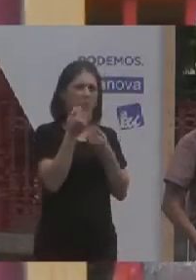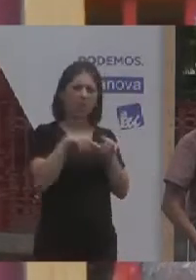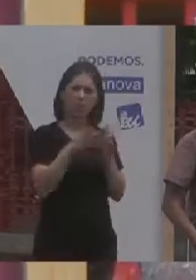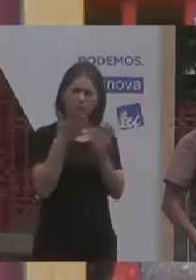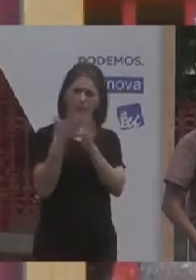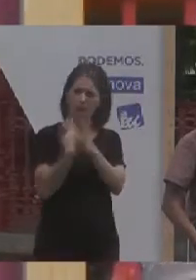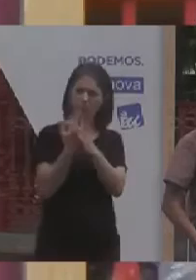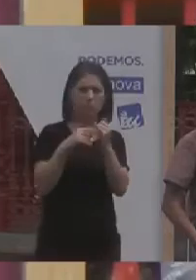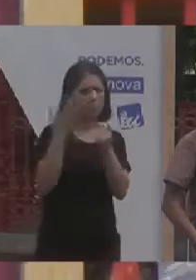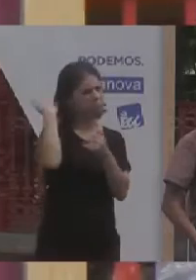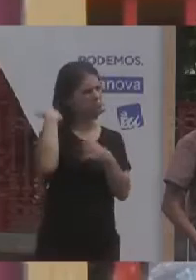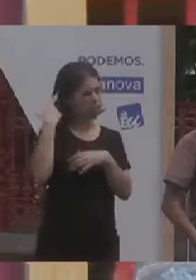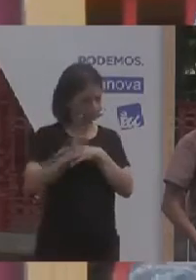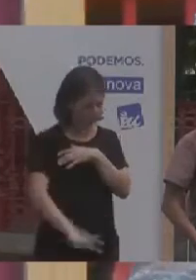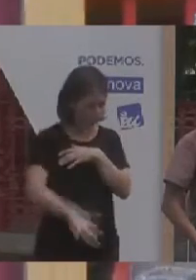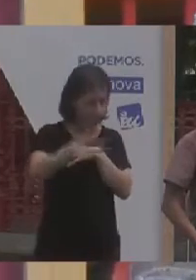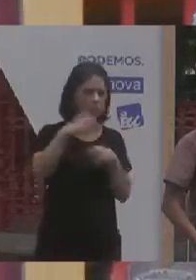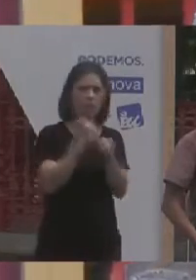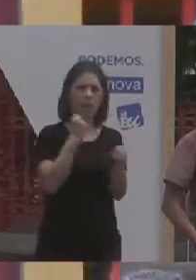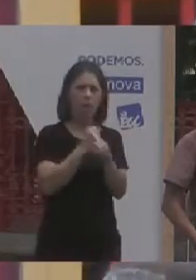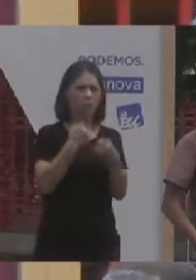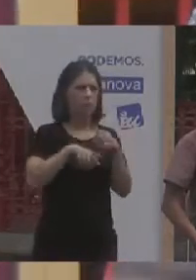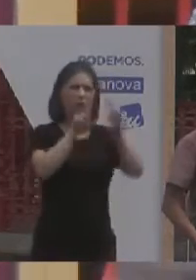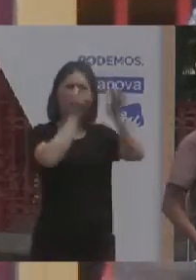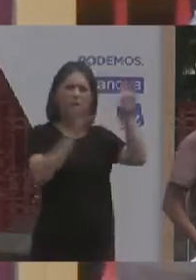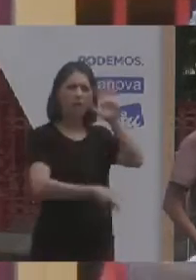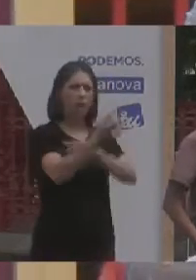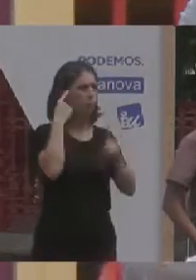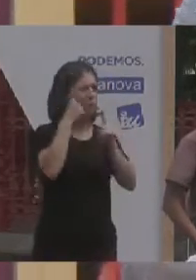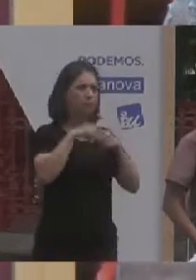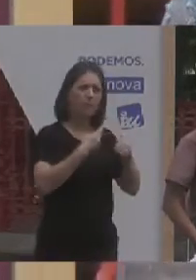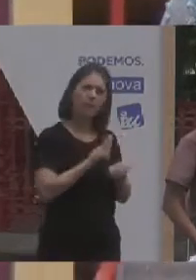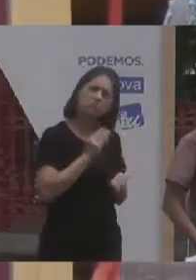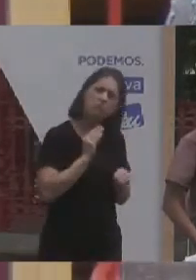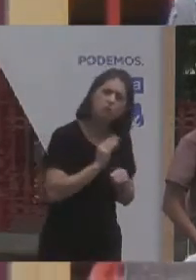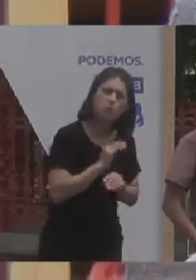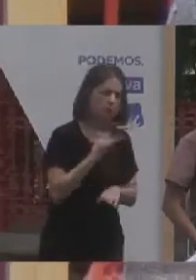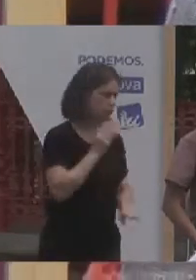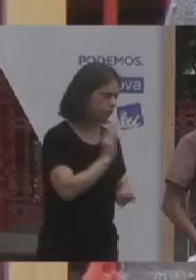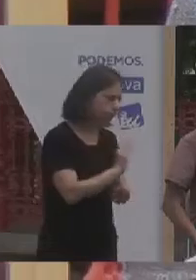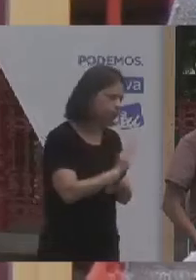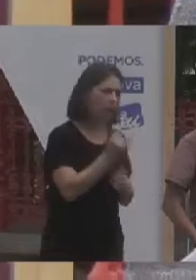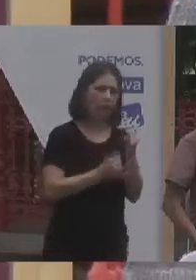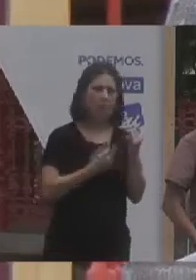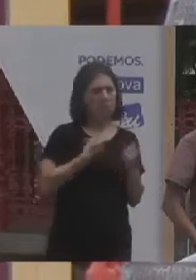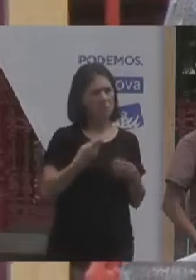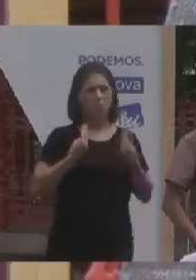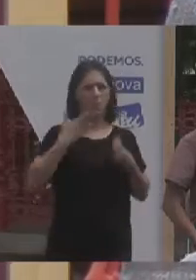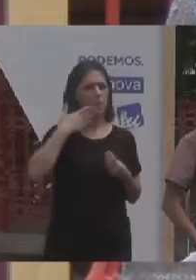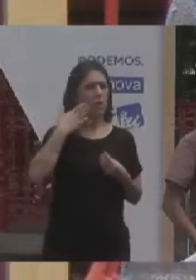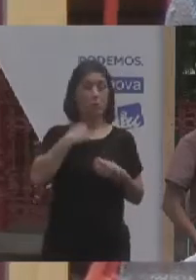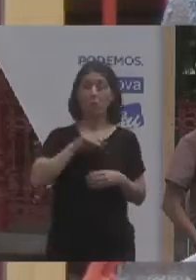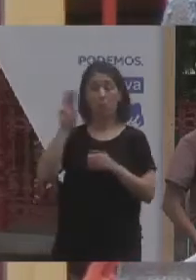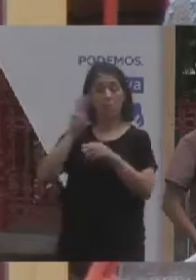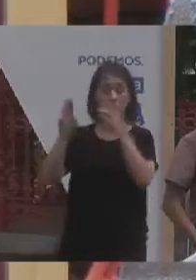desde neno, pasou moita fame, só quería ter unha empresa para alimentar a súa familia e que vivir honradamente, e el votaba ao PP porque pensaba que